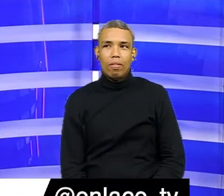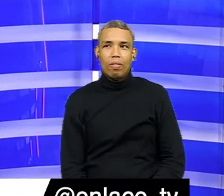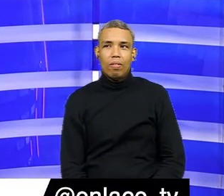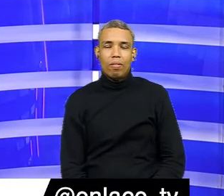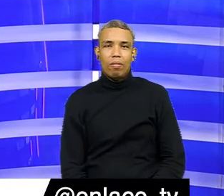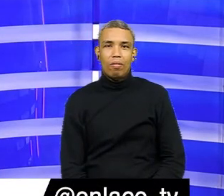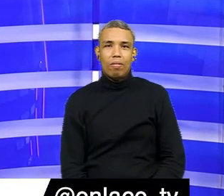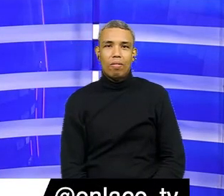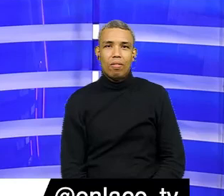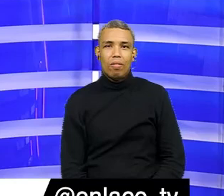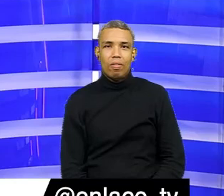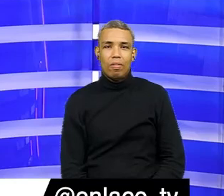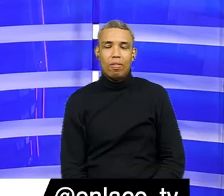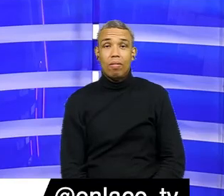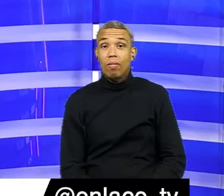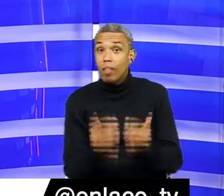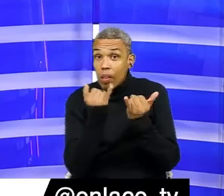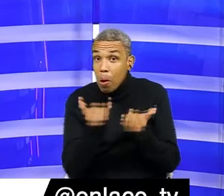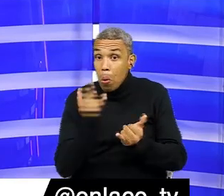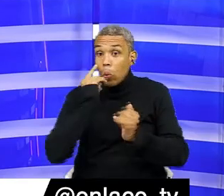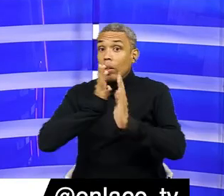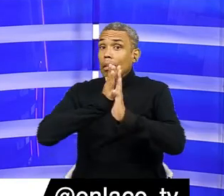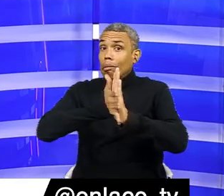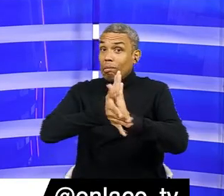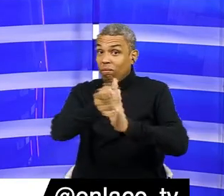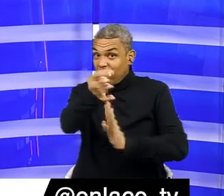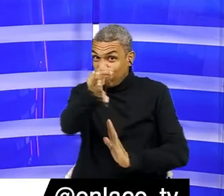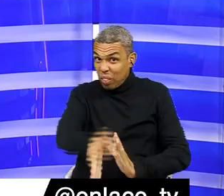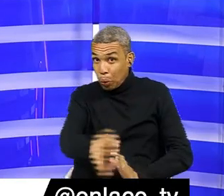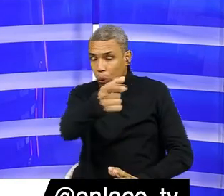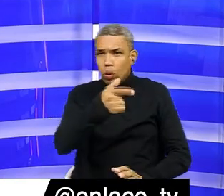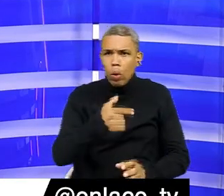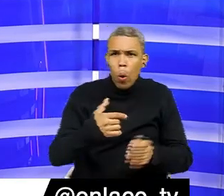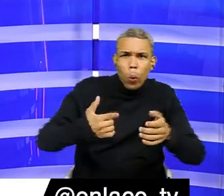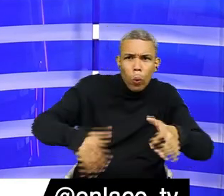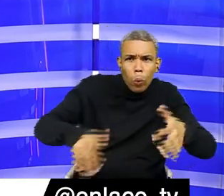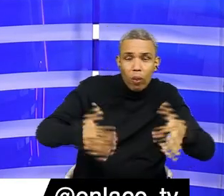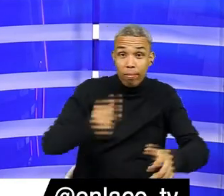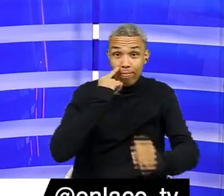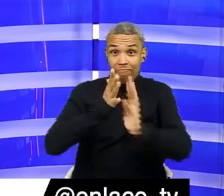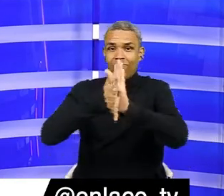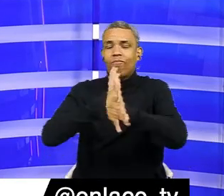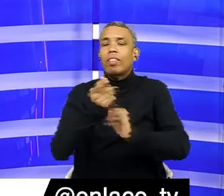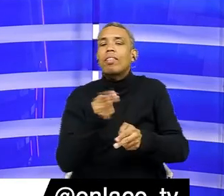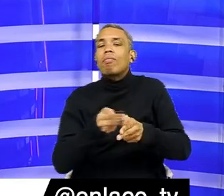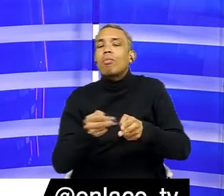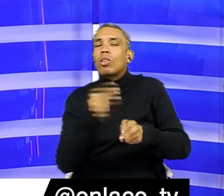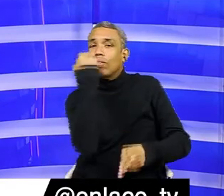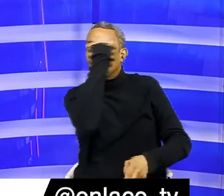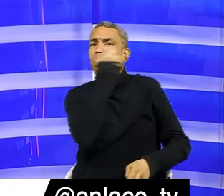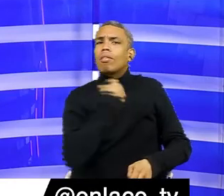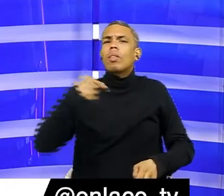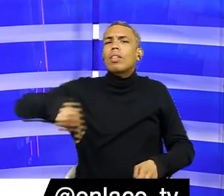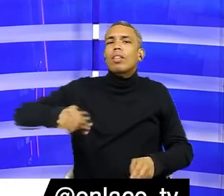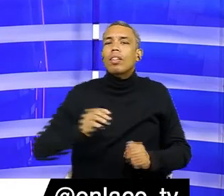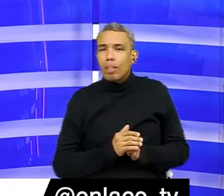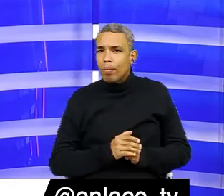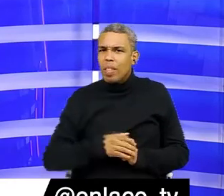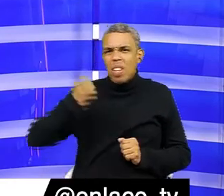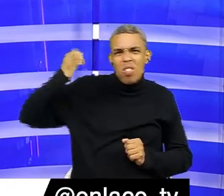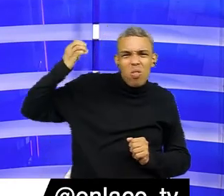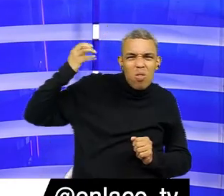Y presten mucha atención porque esta información les va a interesar. En septiembre, en Barranca Bermeja se llevará a cabo el 4º Festival Nacional de